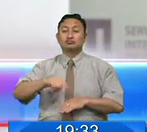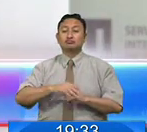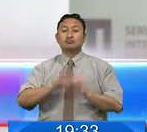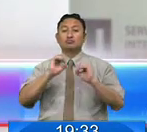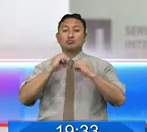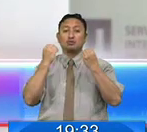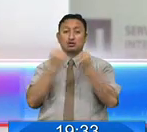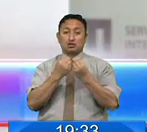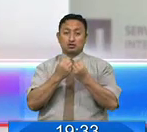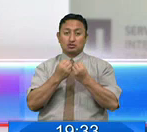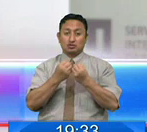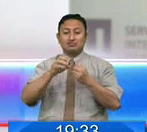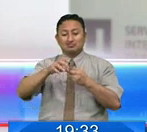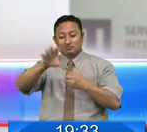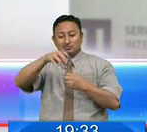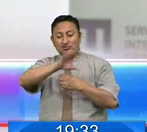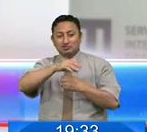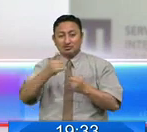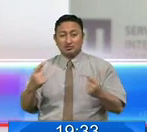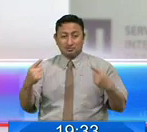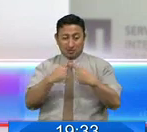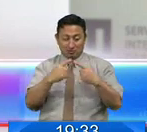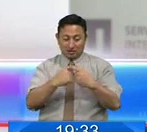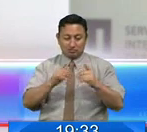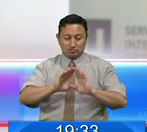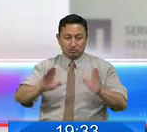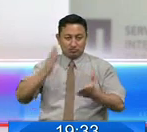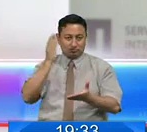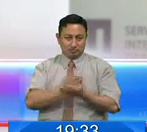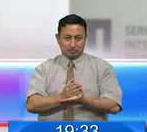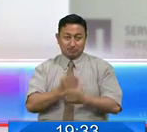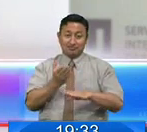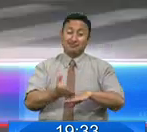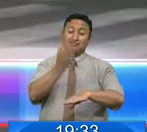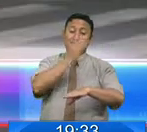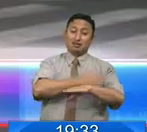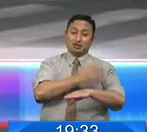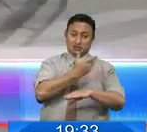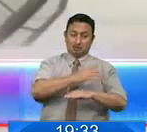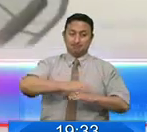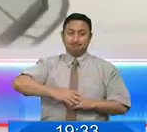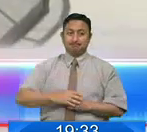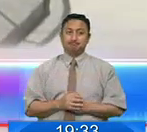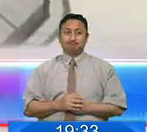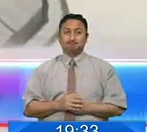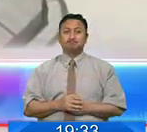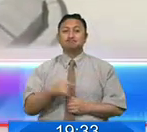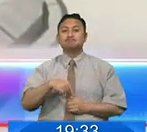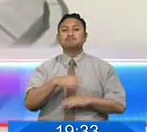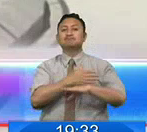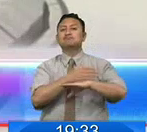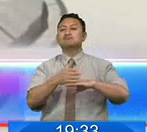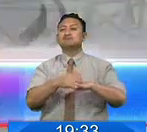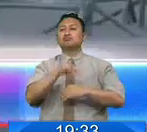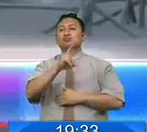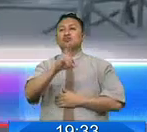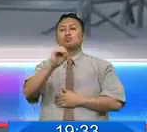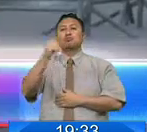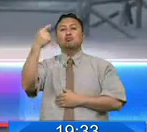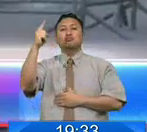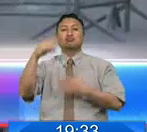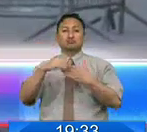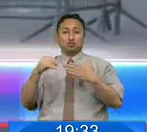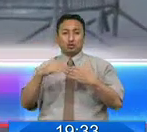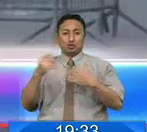organizaciones para evitarles de enfrentamientos que lamentablemente se dieron meses atrás durante este tiempo hijos invirtió alrededor de 20 millones